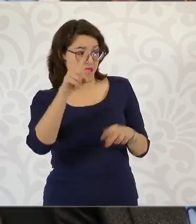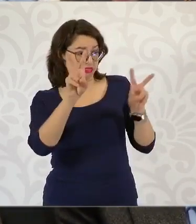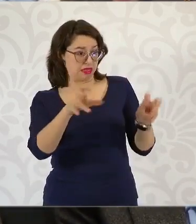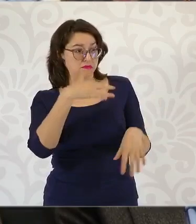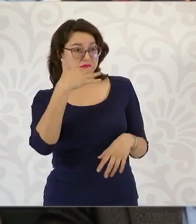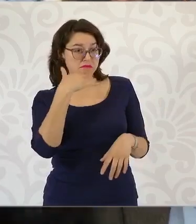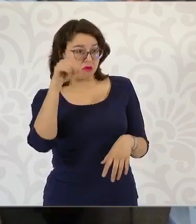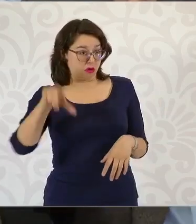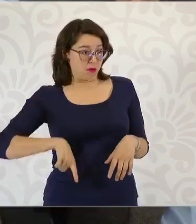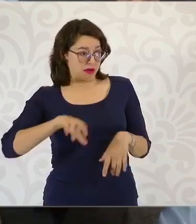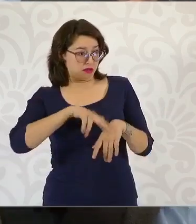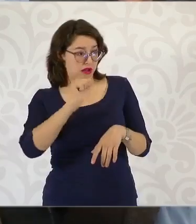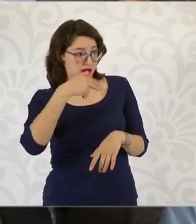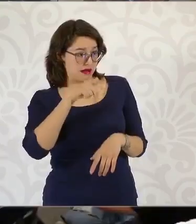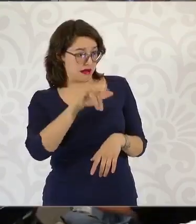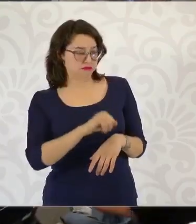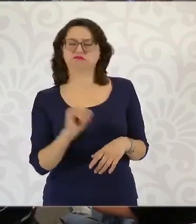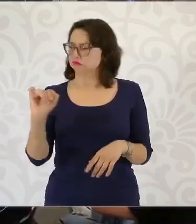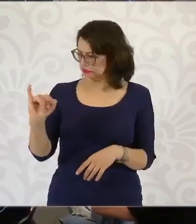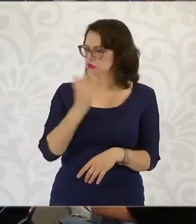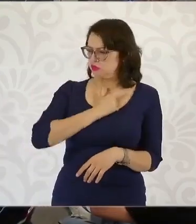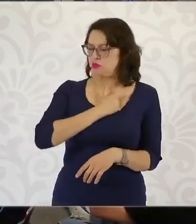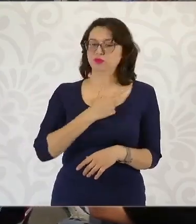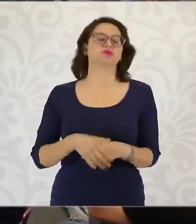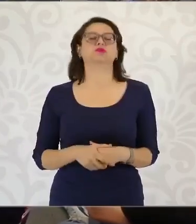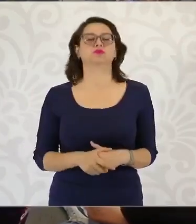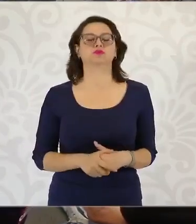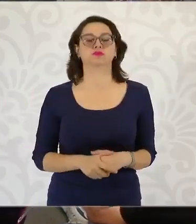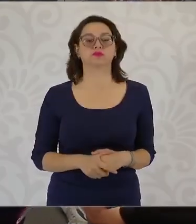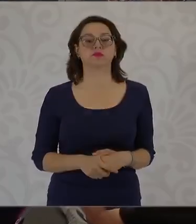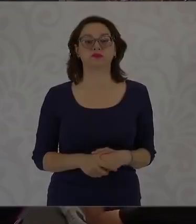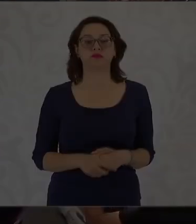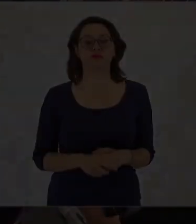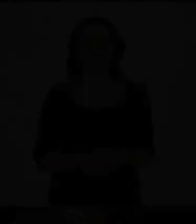gobernadora Nale. Sí. Gracias, presidente. Gracias. A ver aquí.